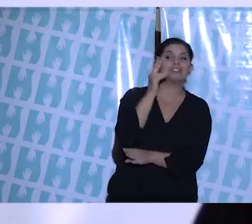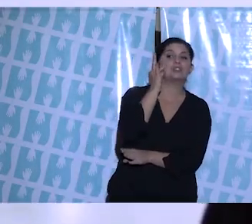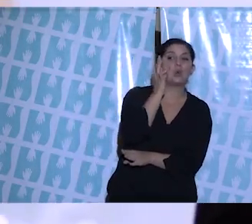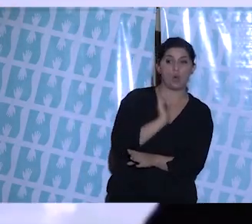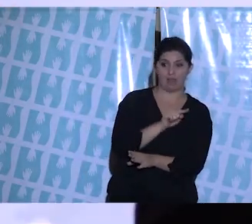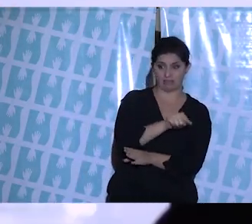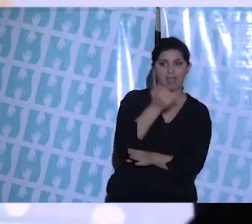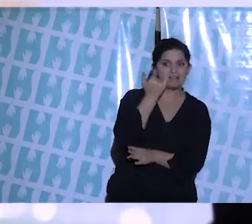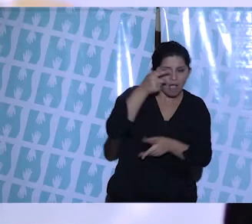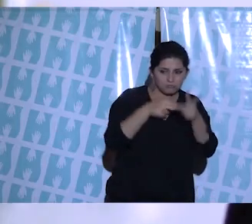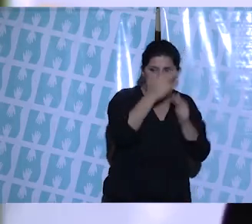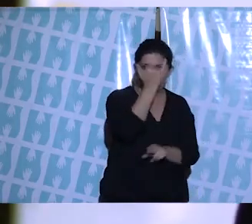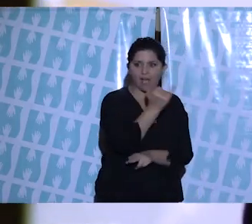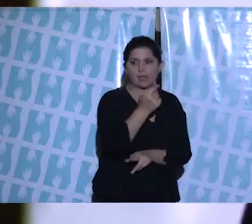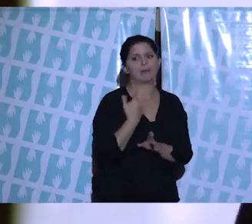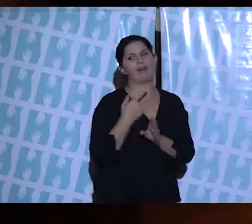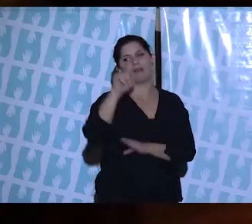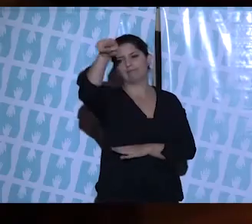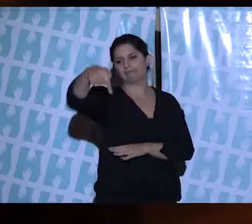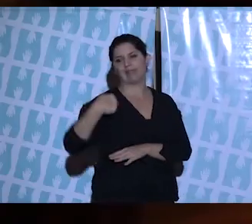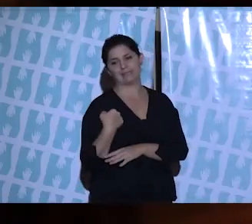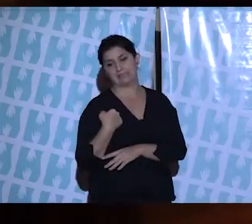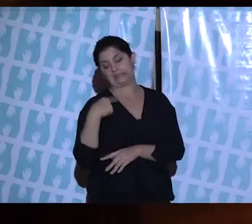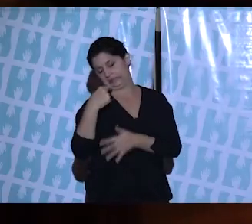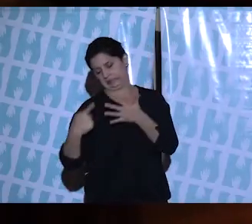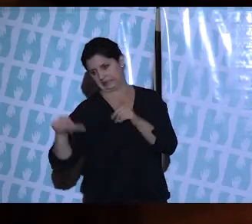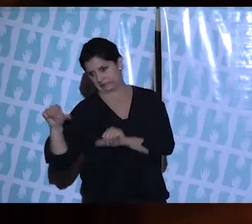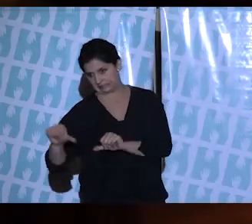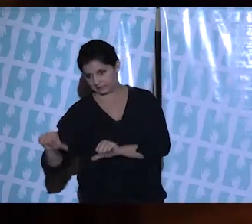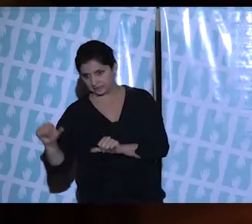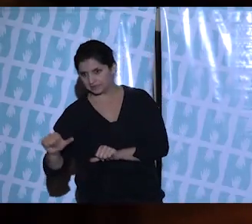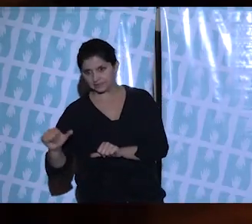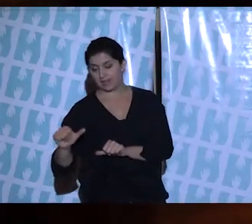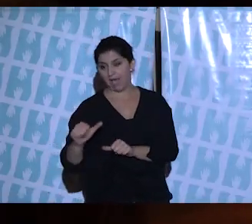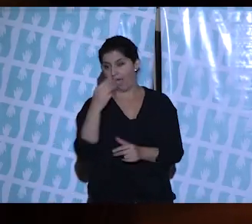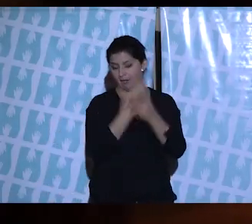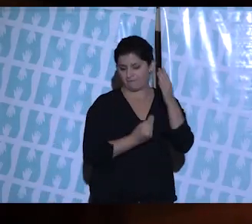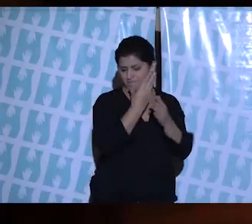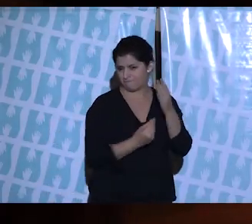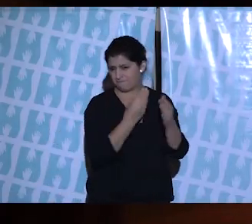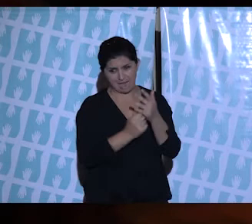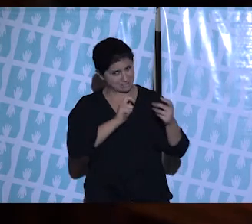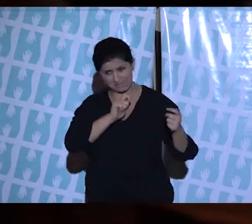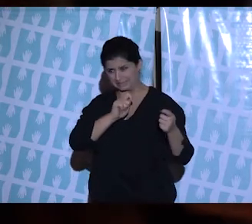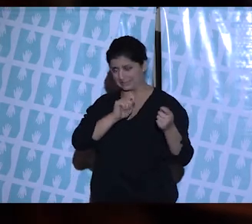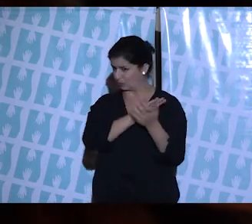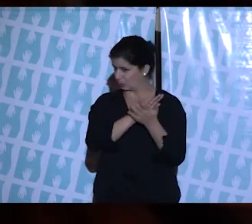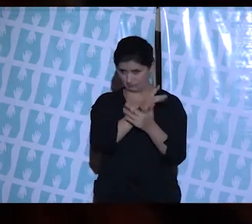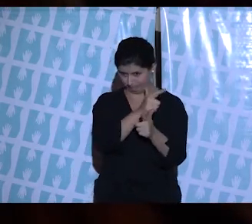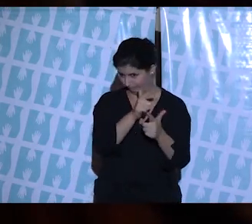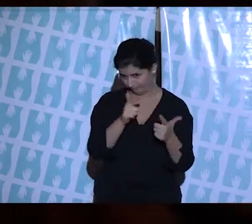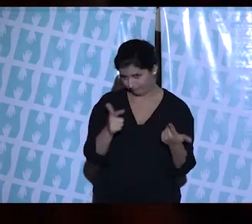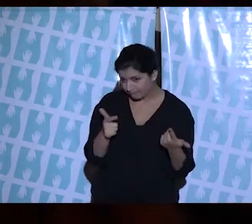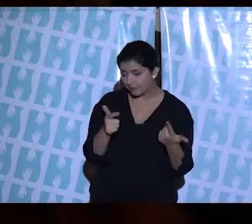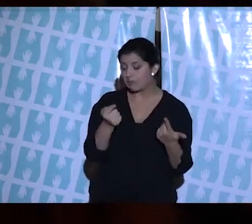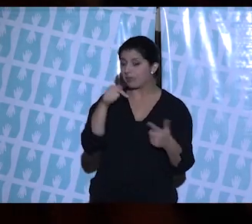eran cirugías que producían lesiones en el cerebro, lesiones irreversibles. En cambio,